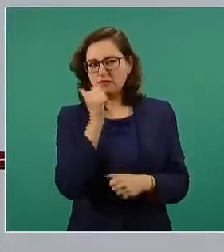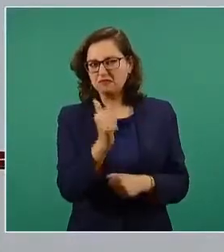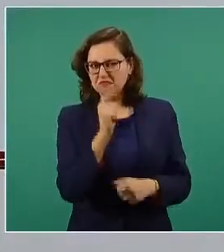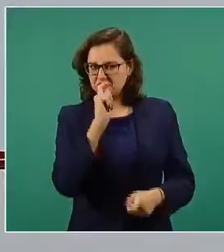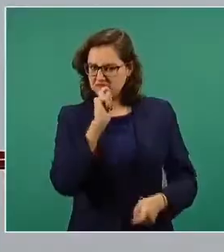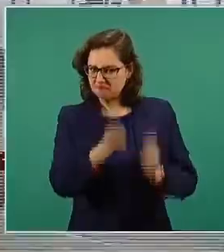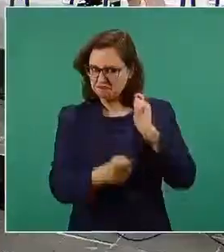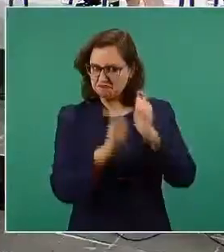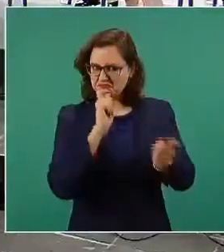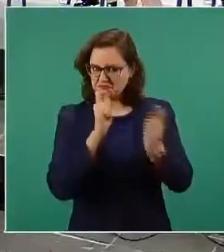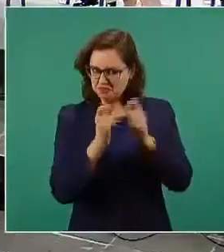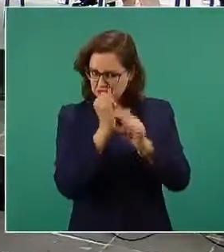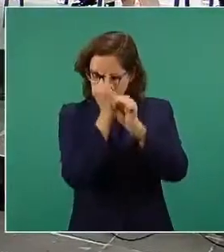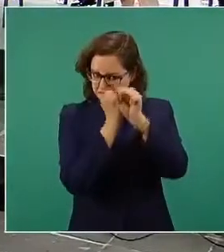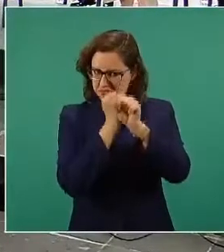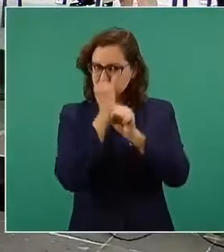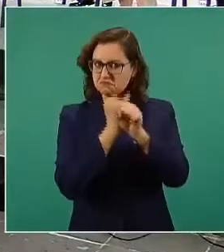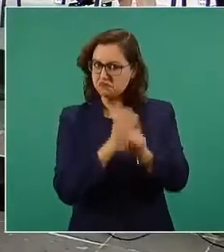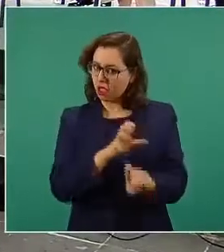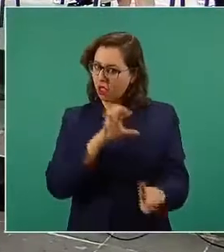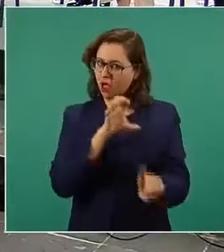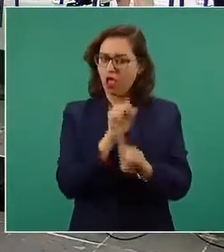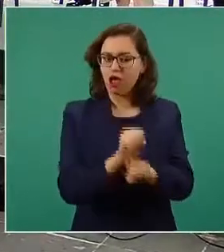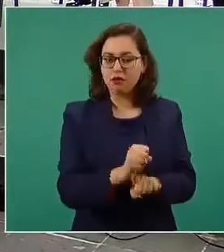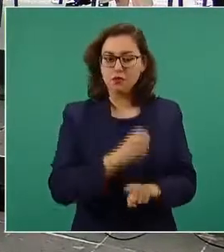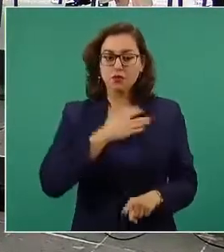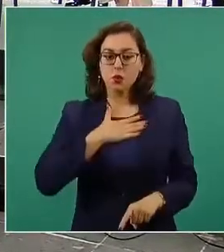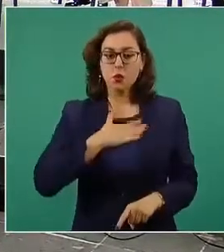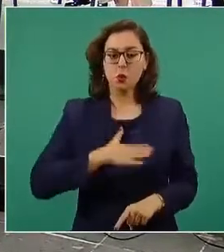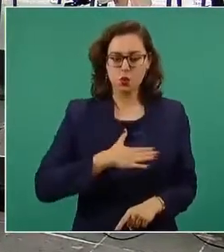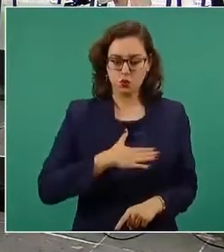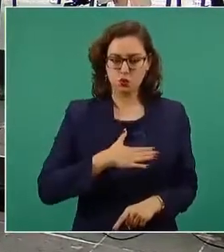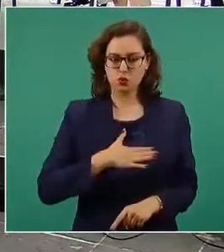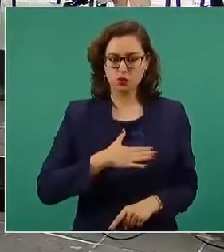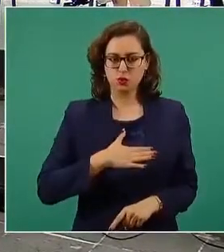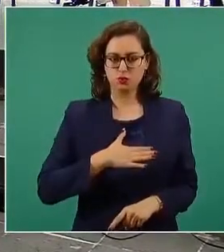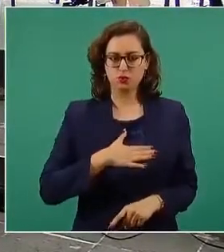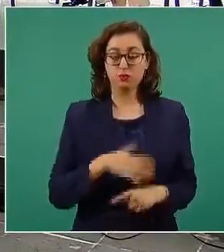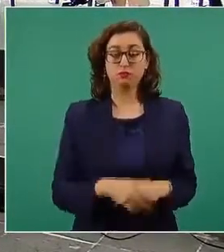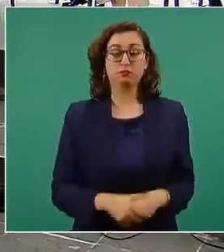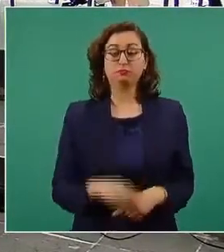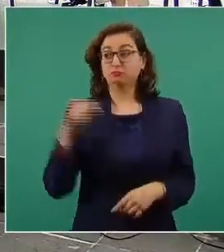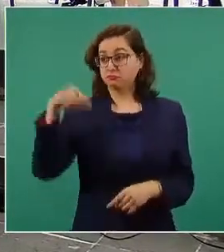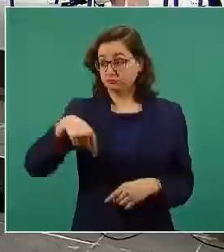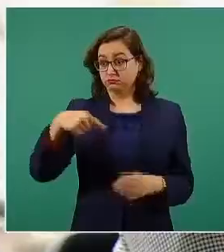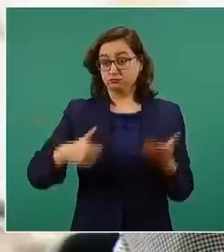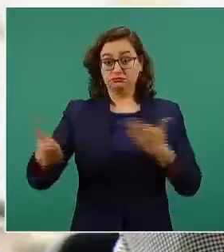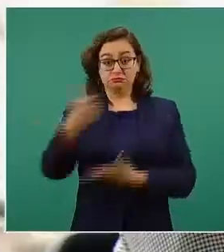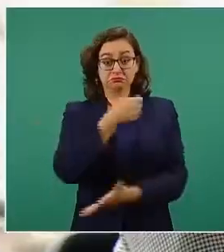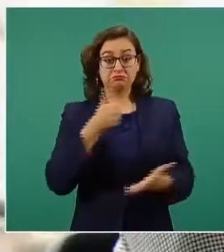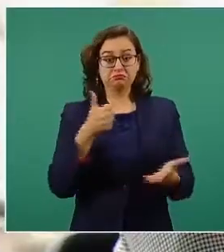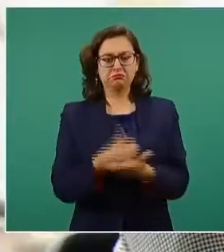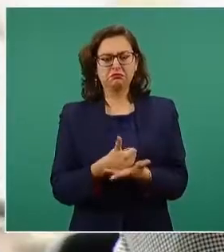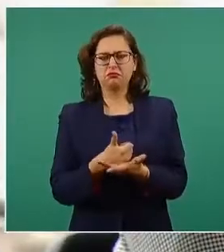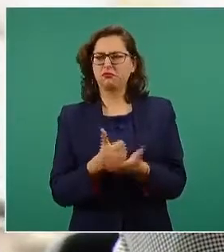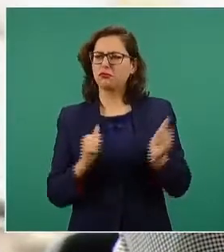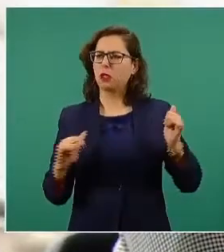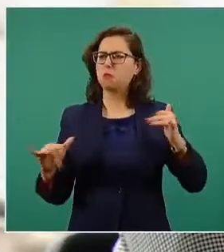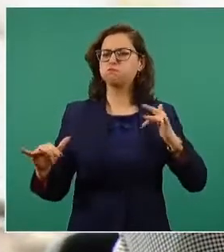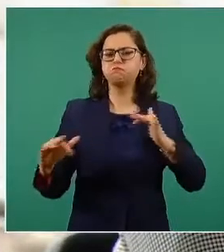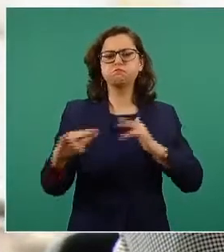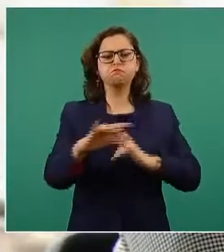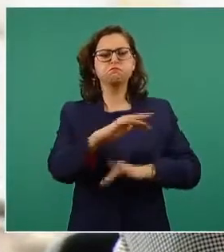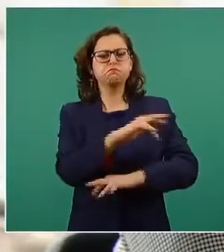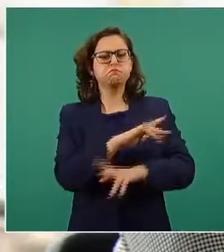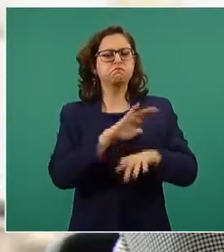En esta ciudad, donde parece que cada quien se dedica a lo suyo y en la que en